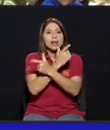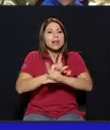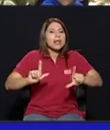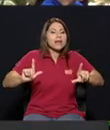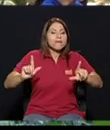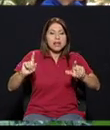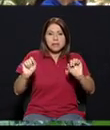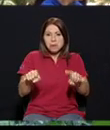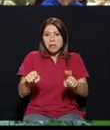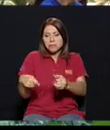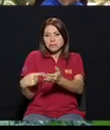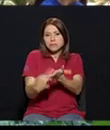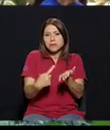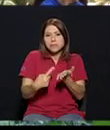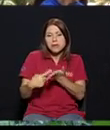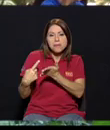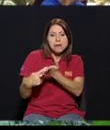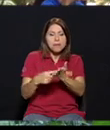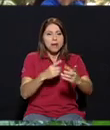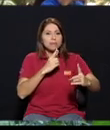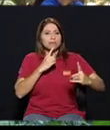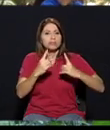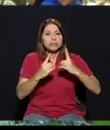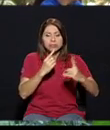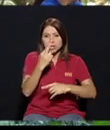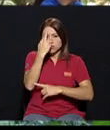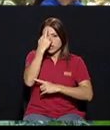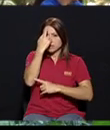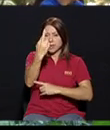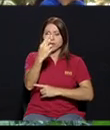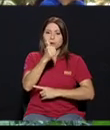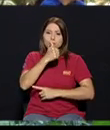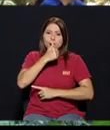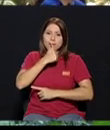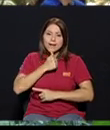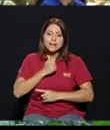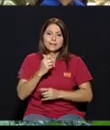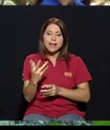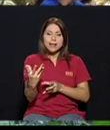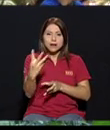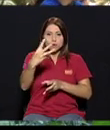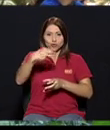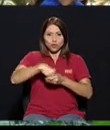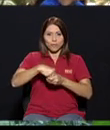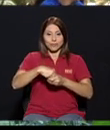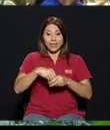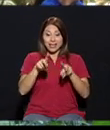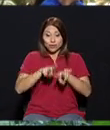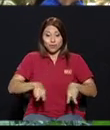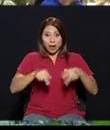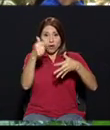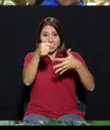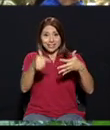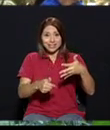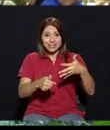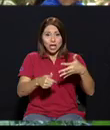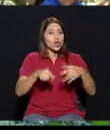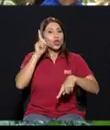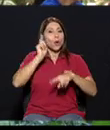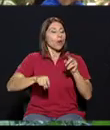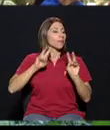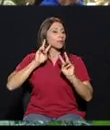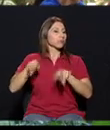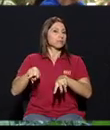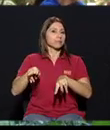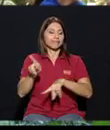de discusión, de diálogo, de respeto, de tolerancia, de inclusión. Y estos valores no los podemos perder de vista